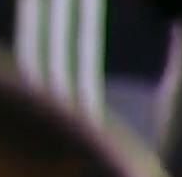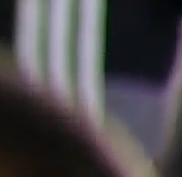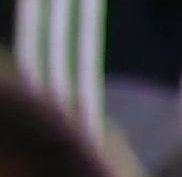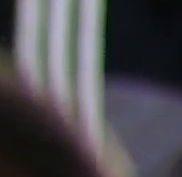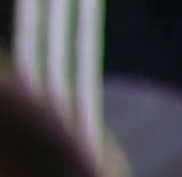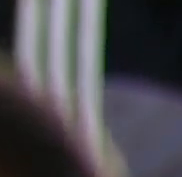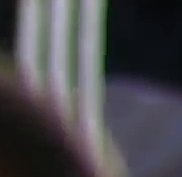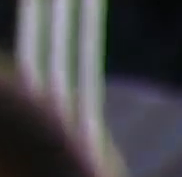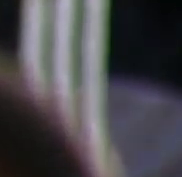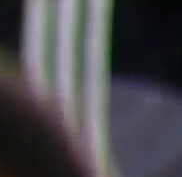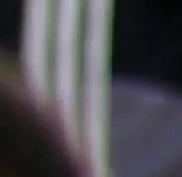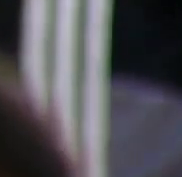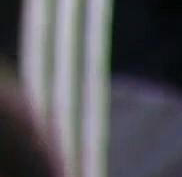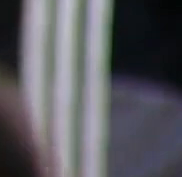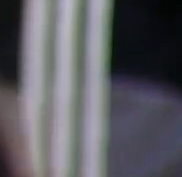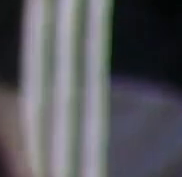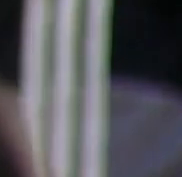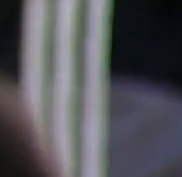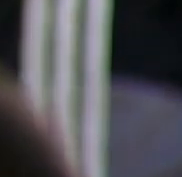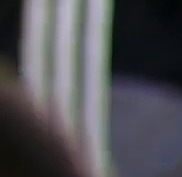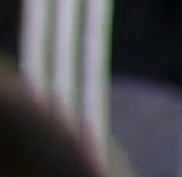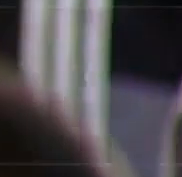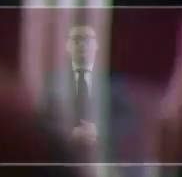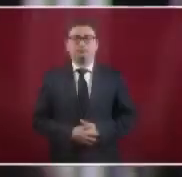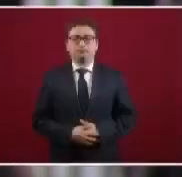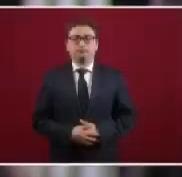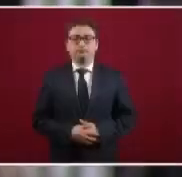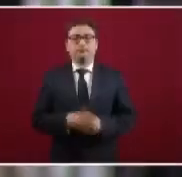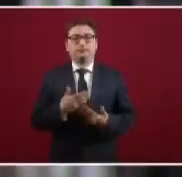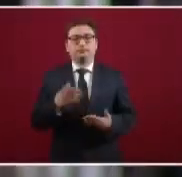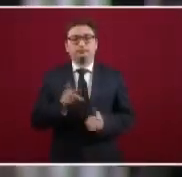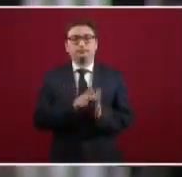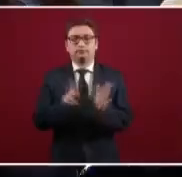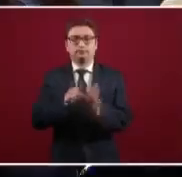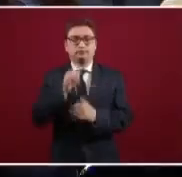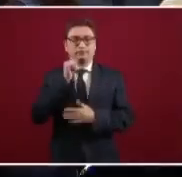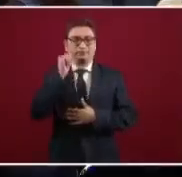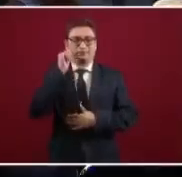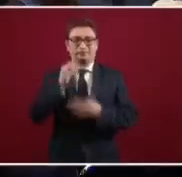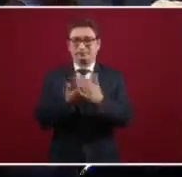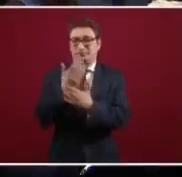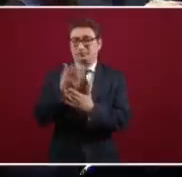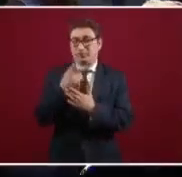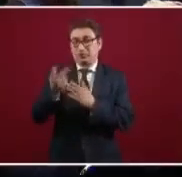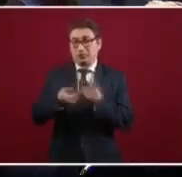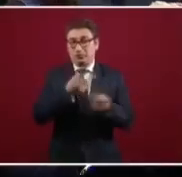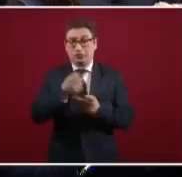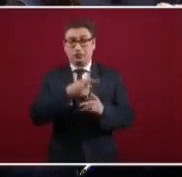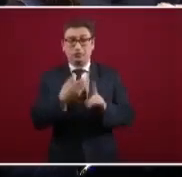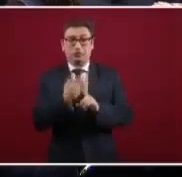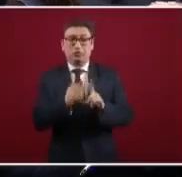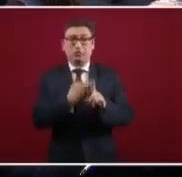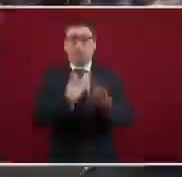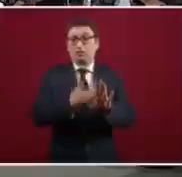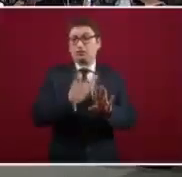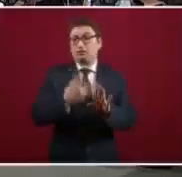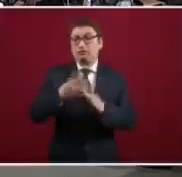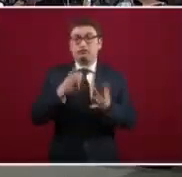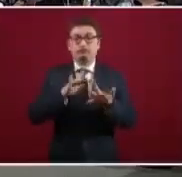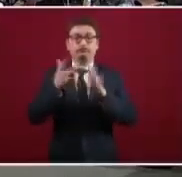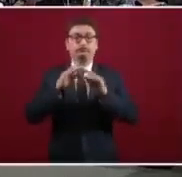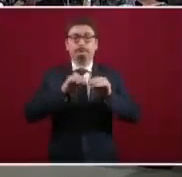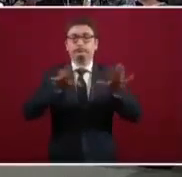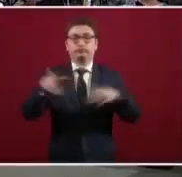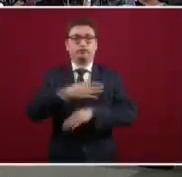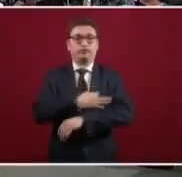las tendencias en esta ocasión y los ataques a los periodistas que preguntaron ayer en la mañana era alcanzaron las redes sociales de